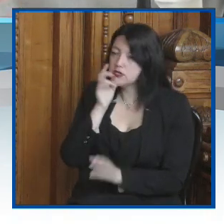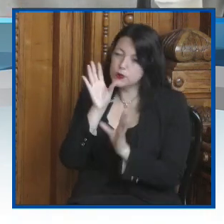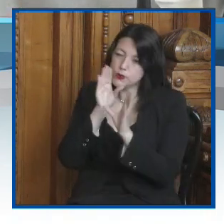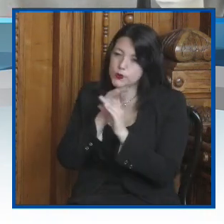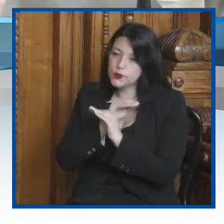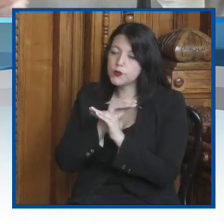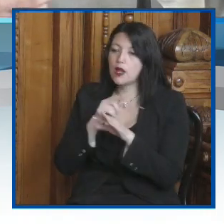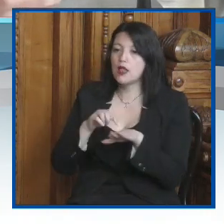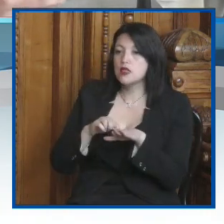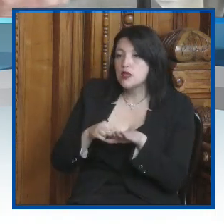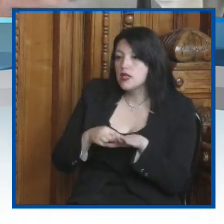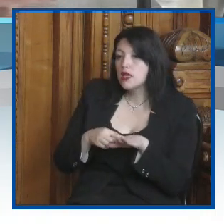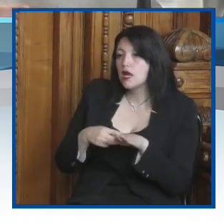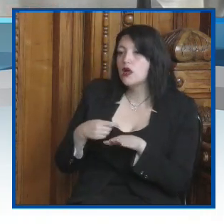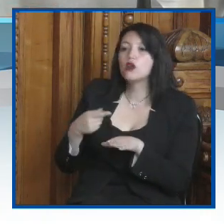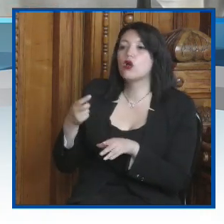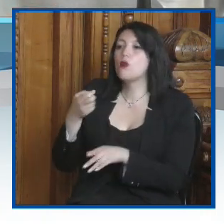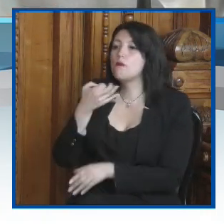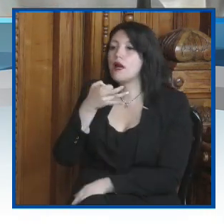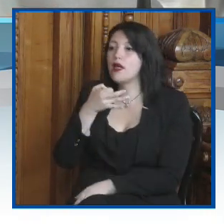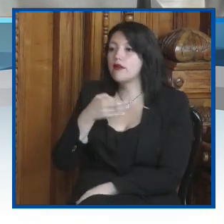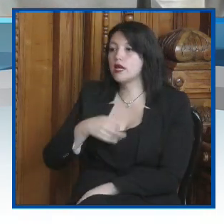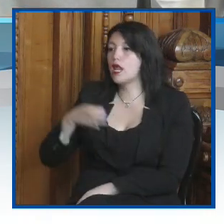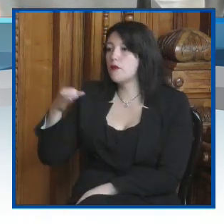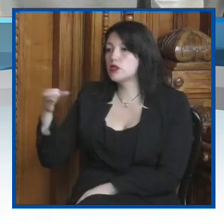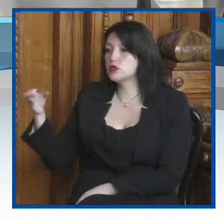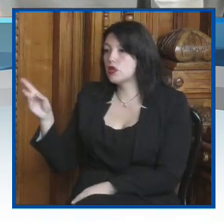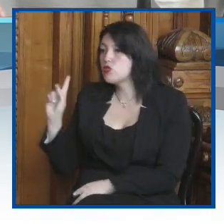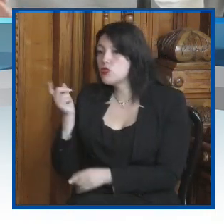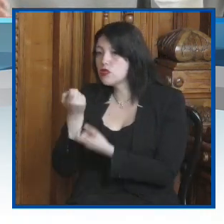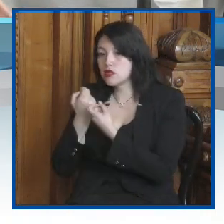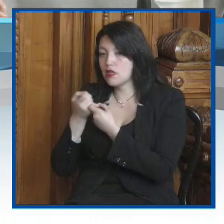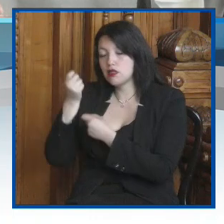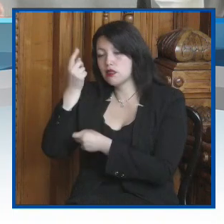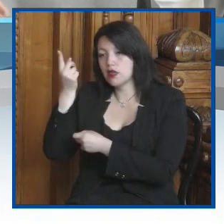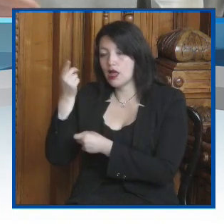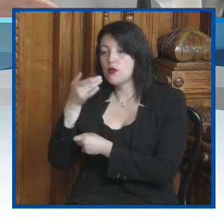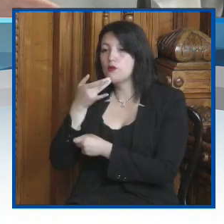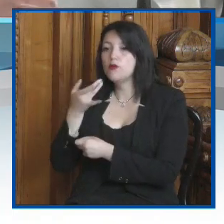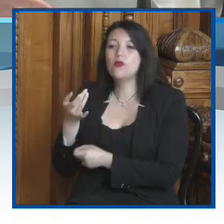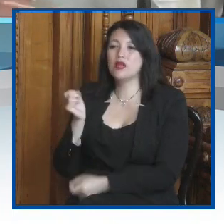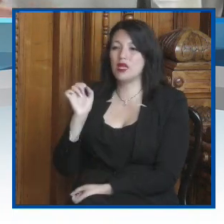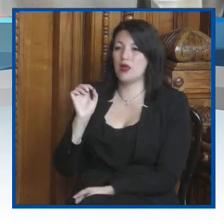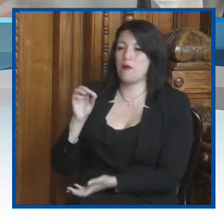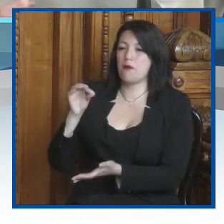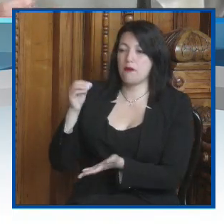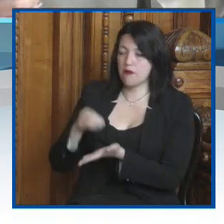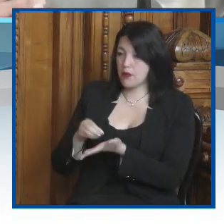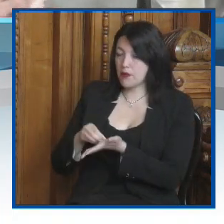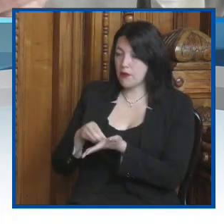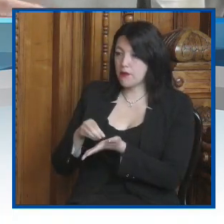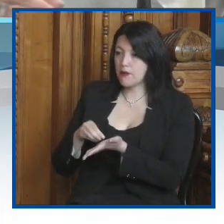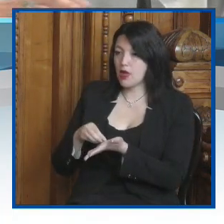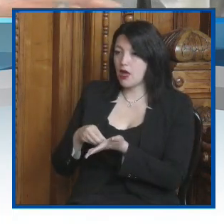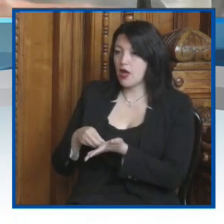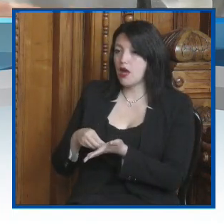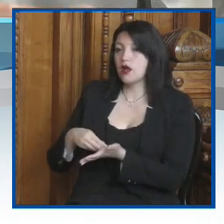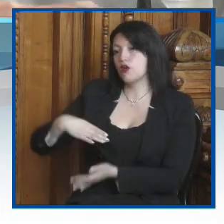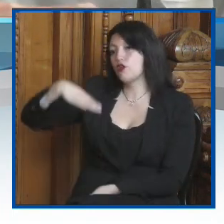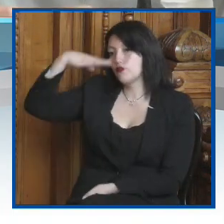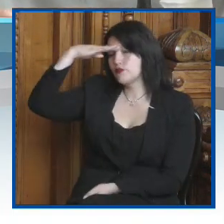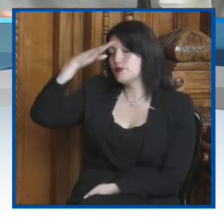en latín, con palabras que la gente no entendía, porque justamente esto acentuaba y acentúa más la